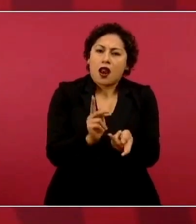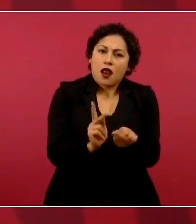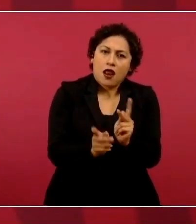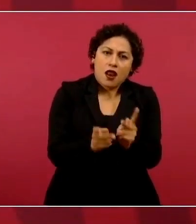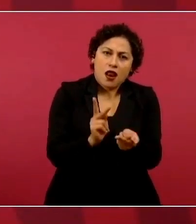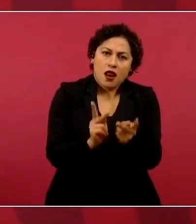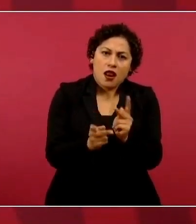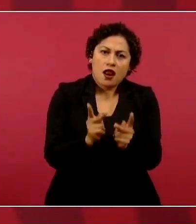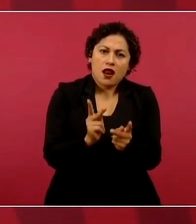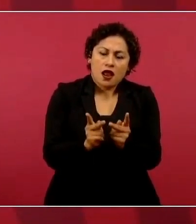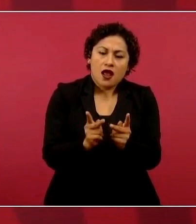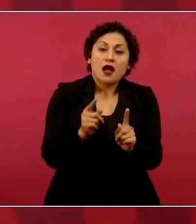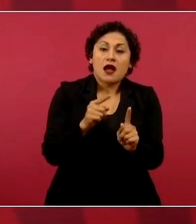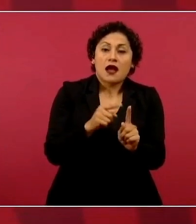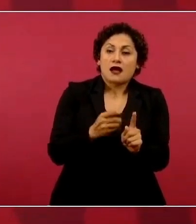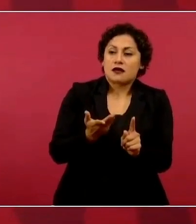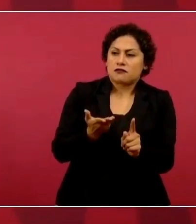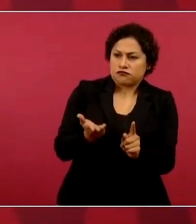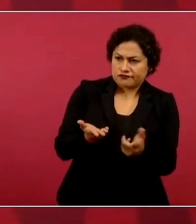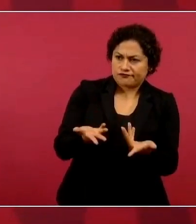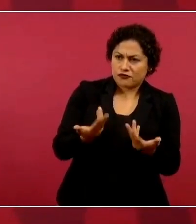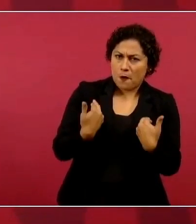le ofrece una hacienda.